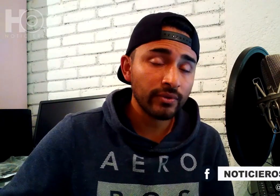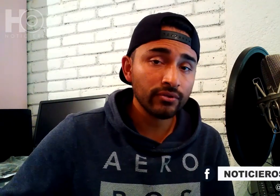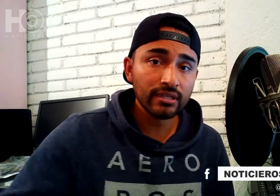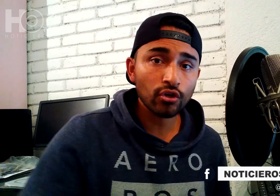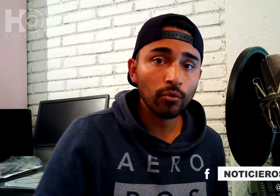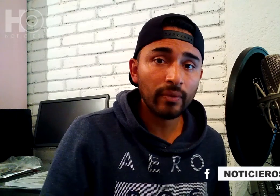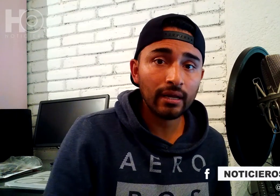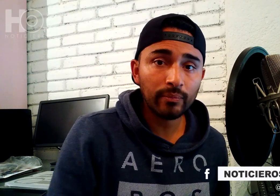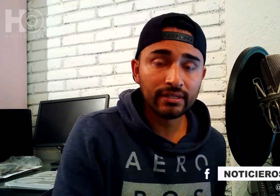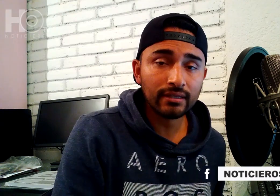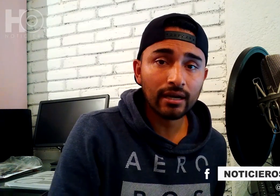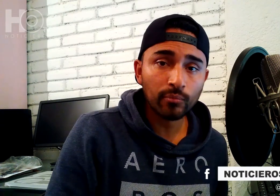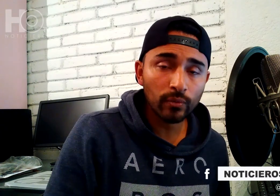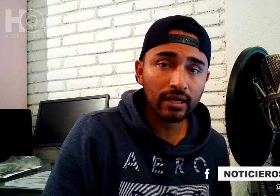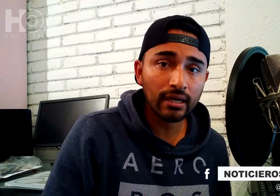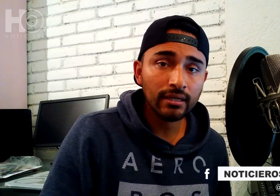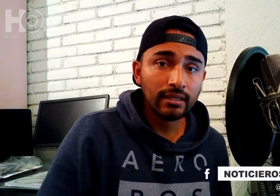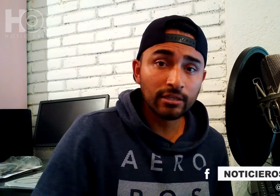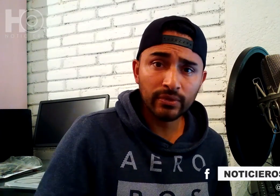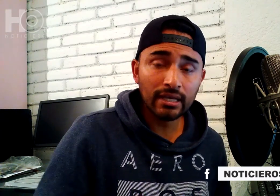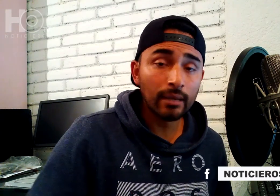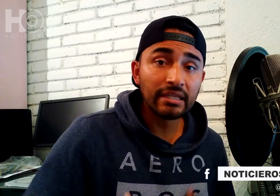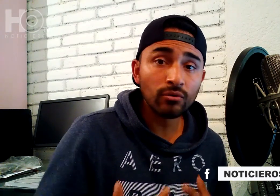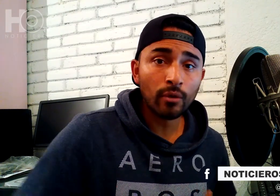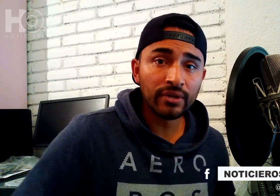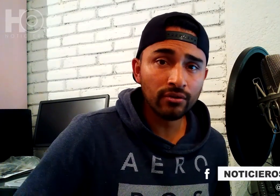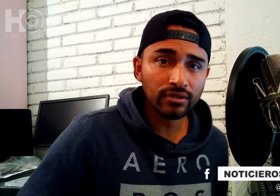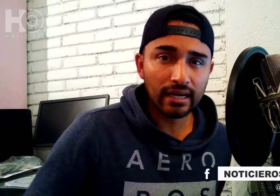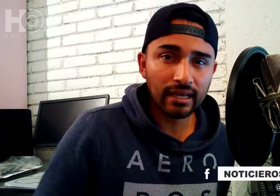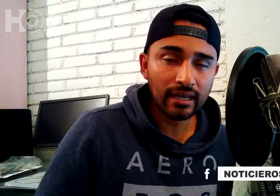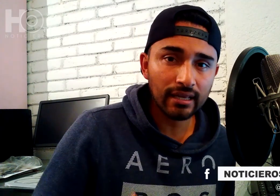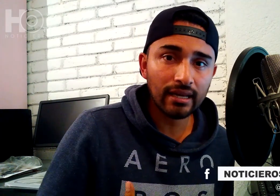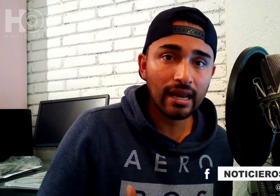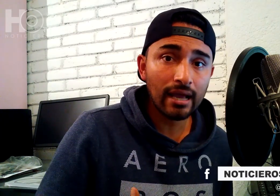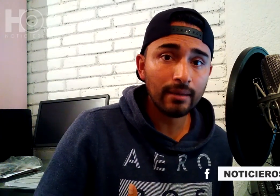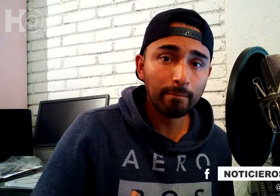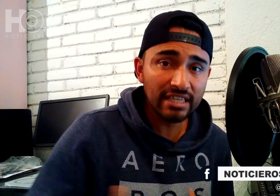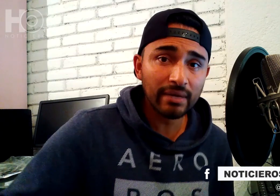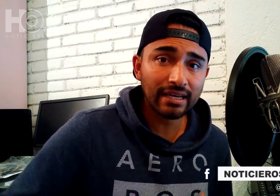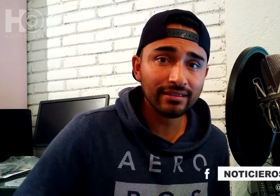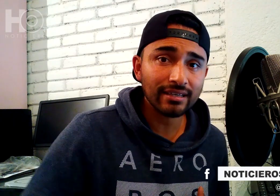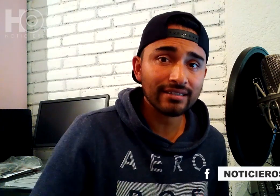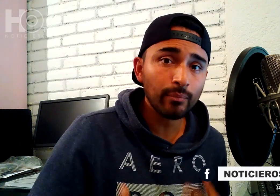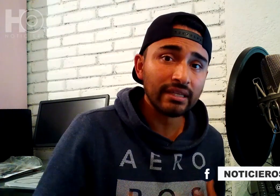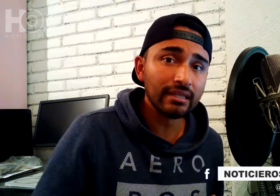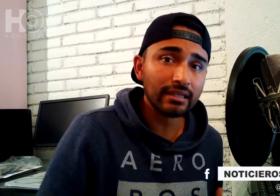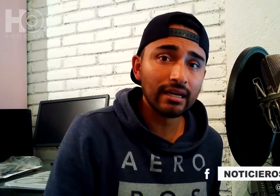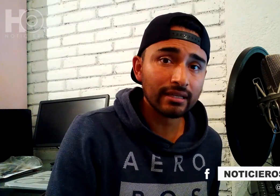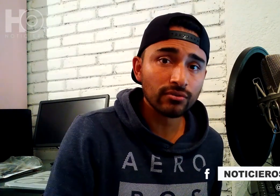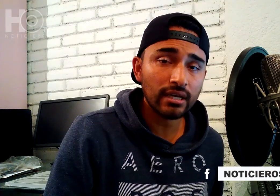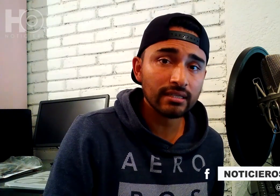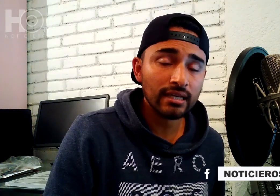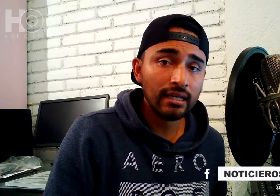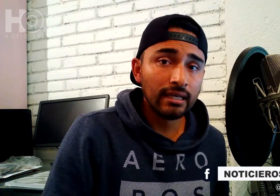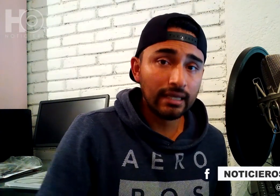para los periodistas como para el presidente de la república después de emitir una opinión ya que la misma gente que está al pendiente de